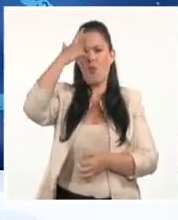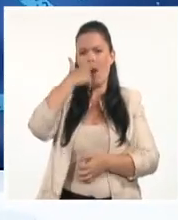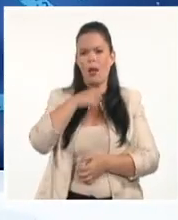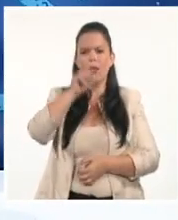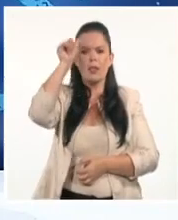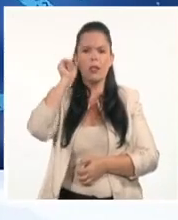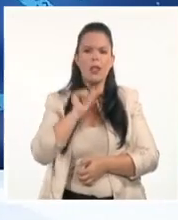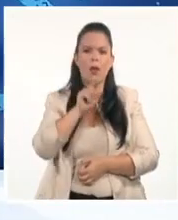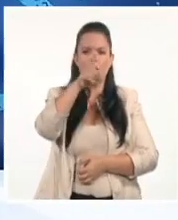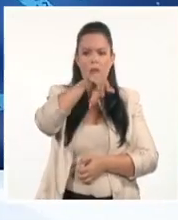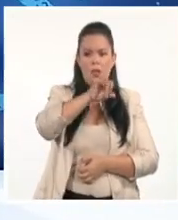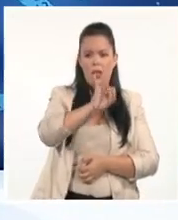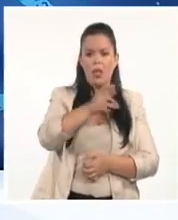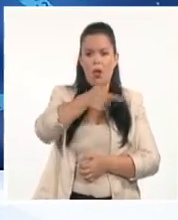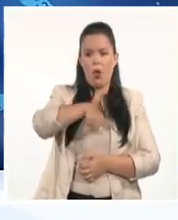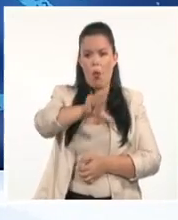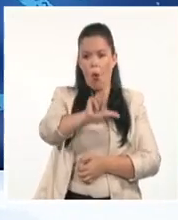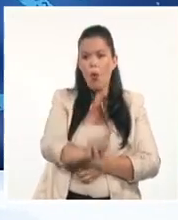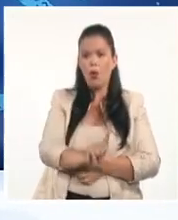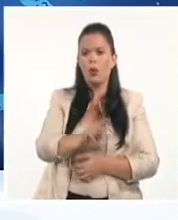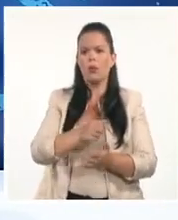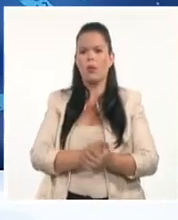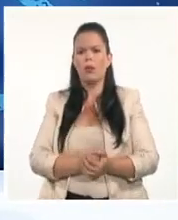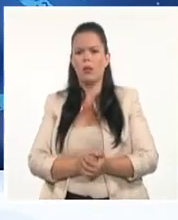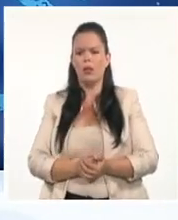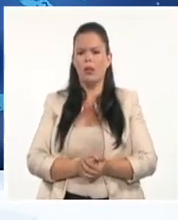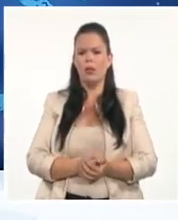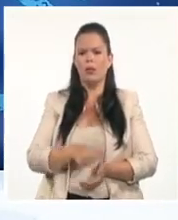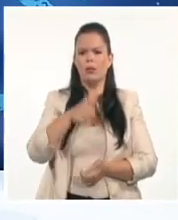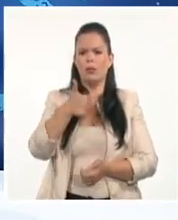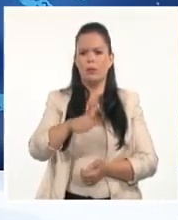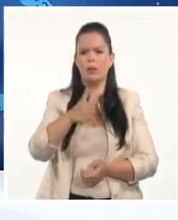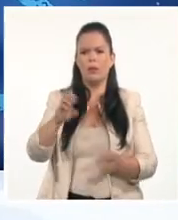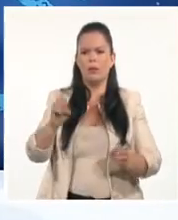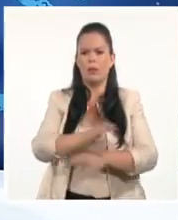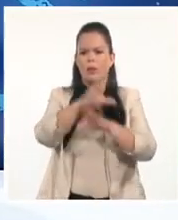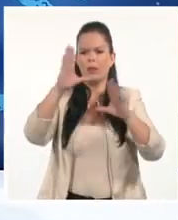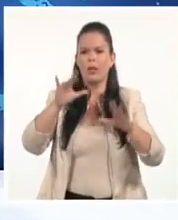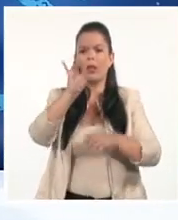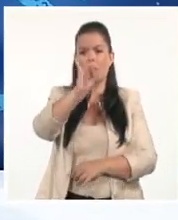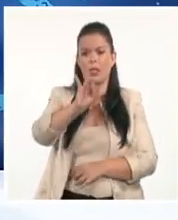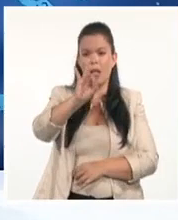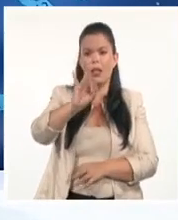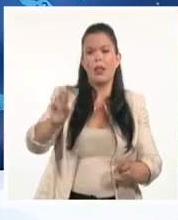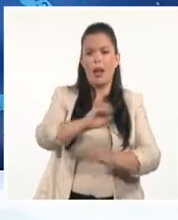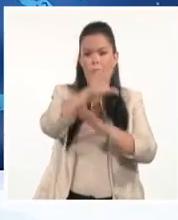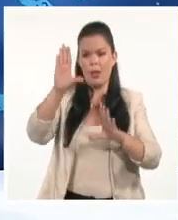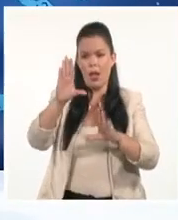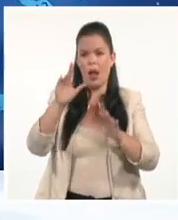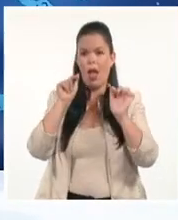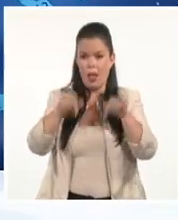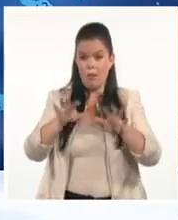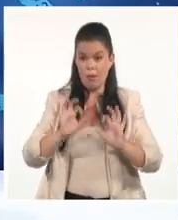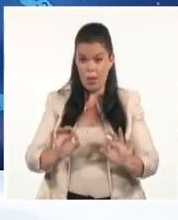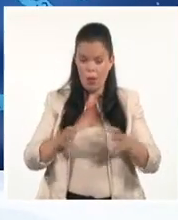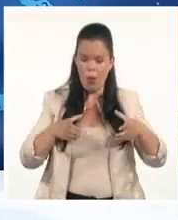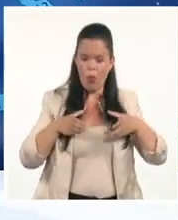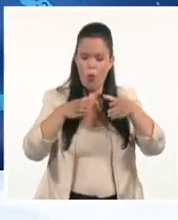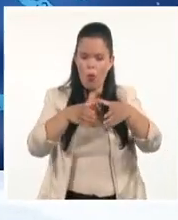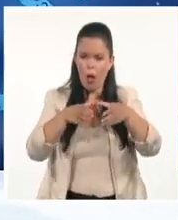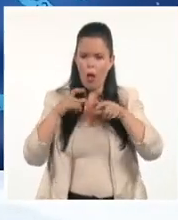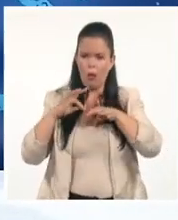de la mañana, en el cual participará una representación de la población de la capital. Este evento público, convocado excepcionalmente en